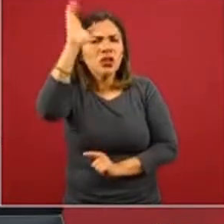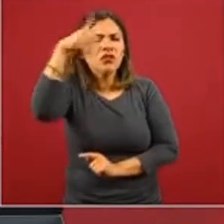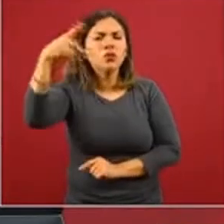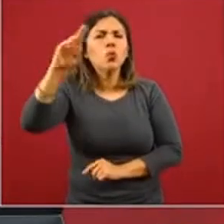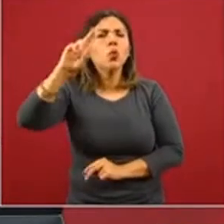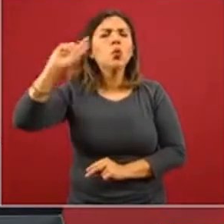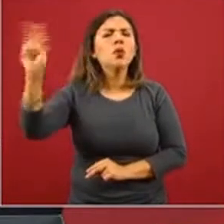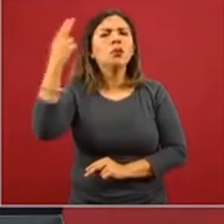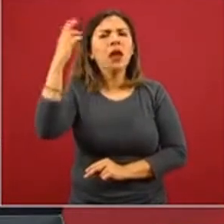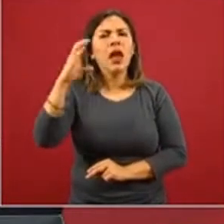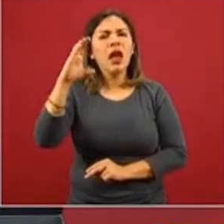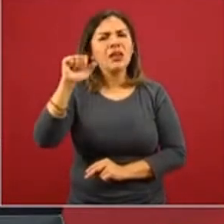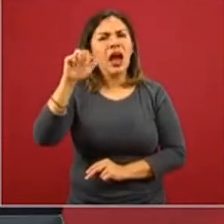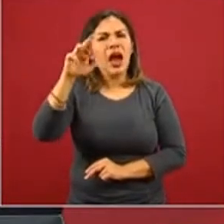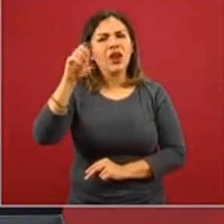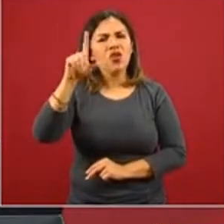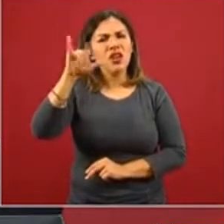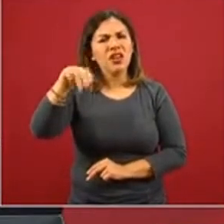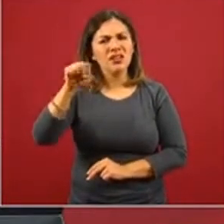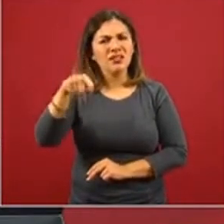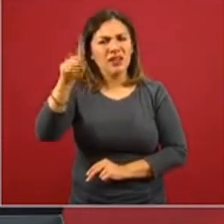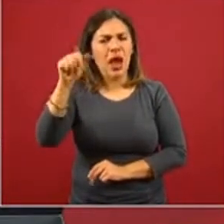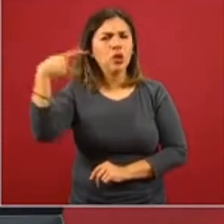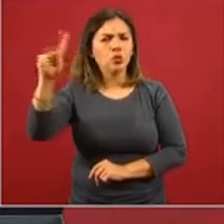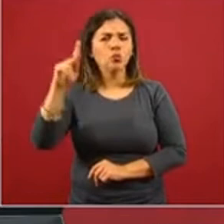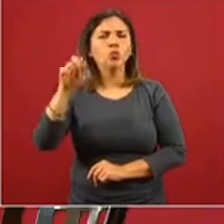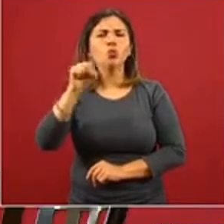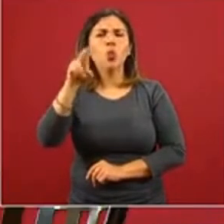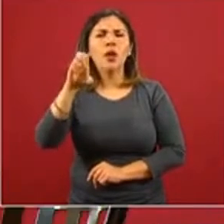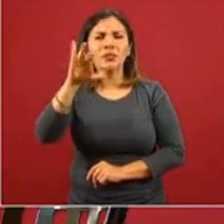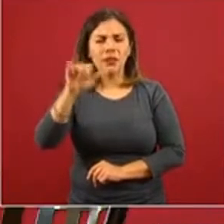de Karolinska, del Instituto Karolinska en Suecia,